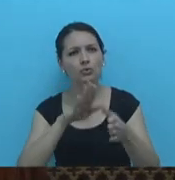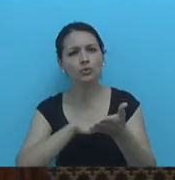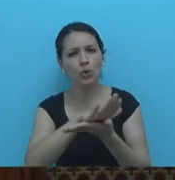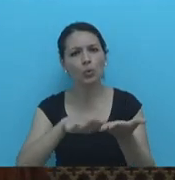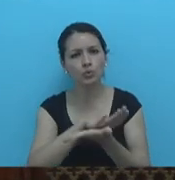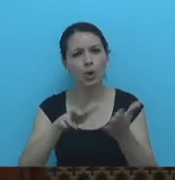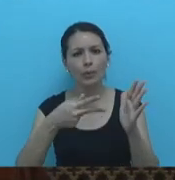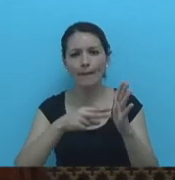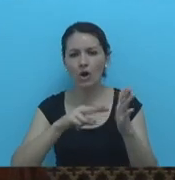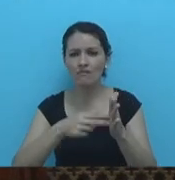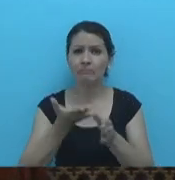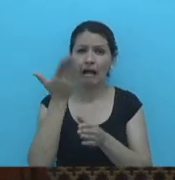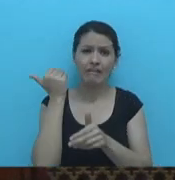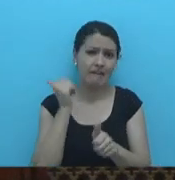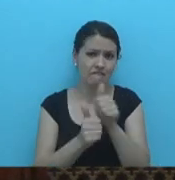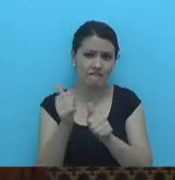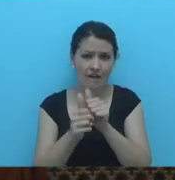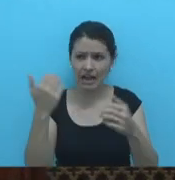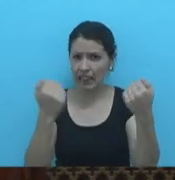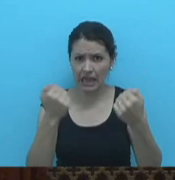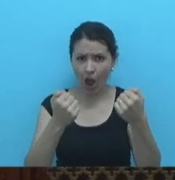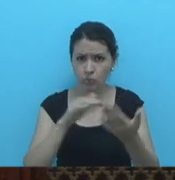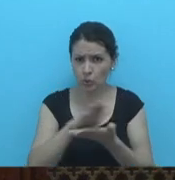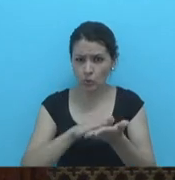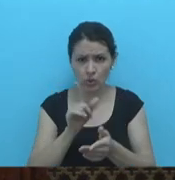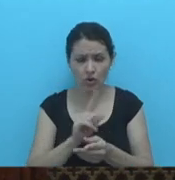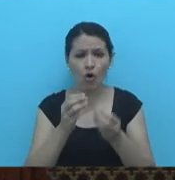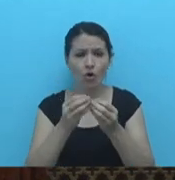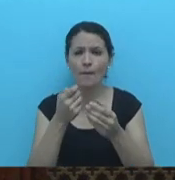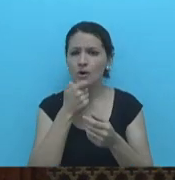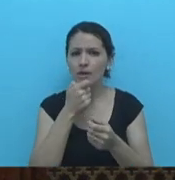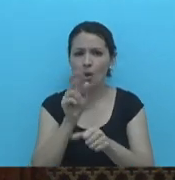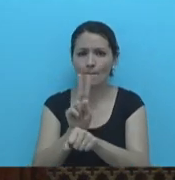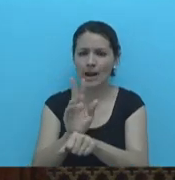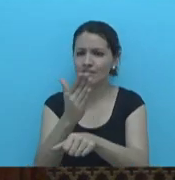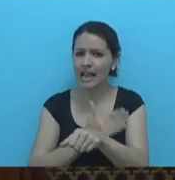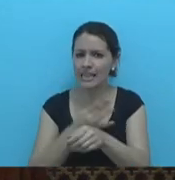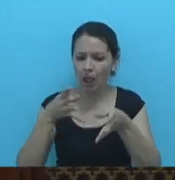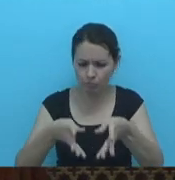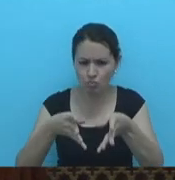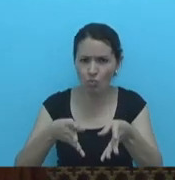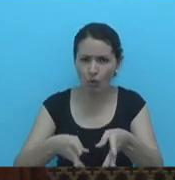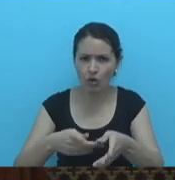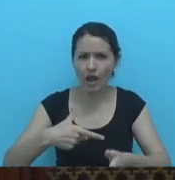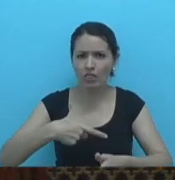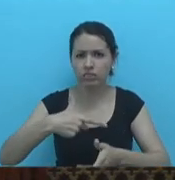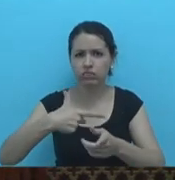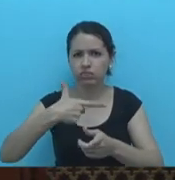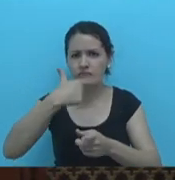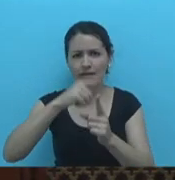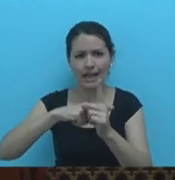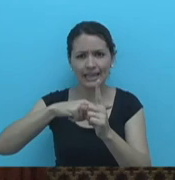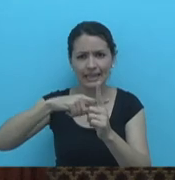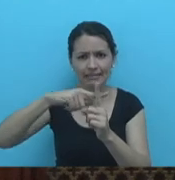automotriz había podido resolver. ¿Cómo evitar que los motores se fundan por exceso de temperatura o baja